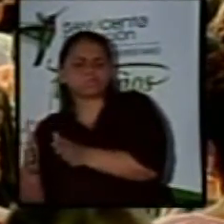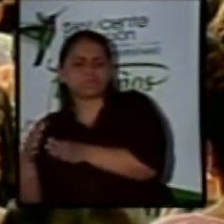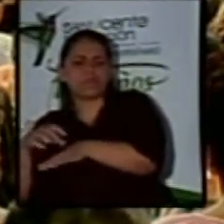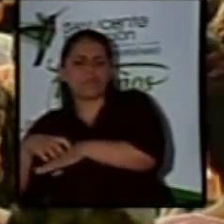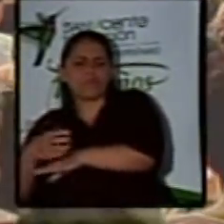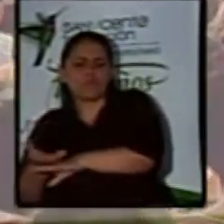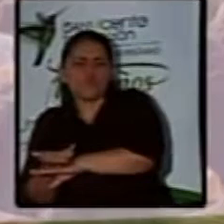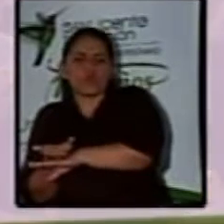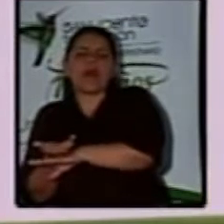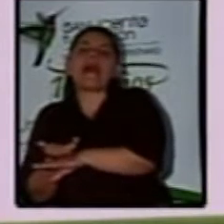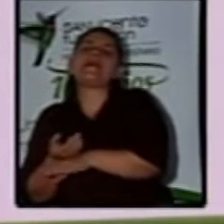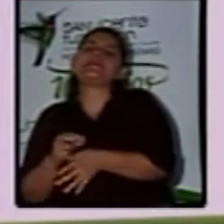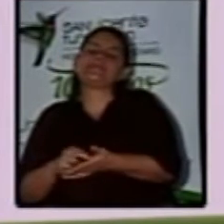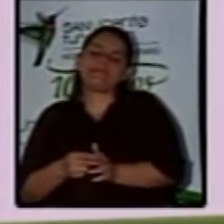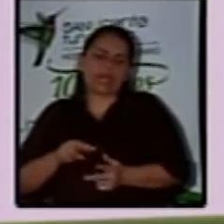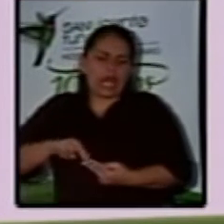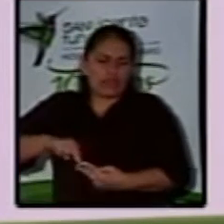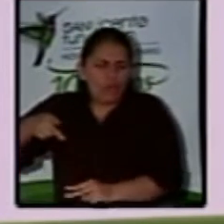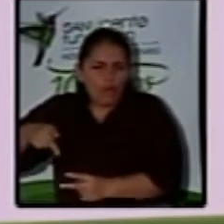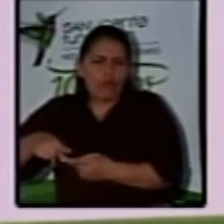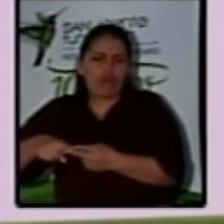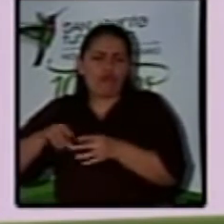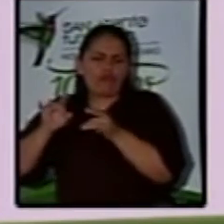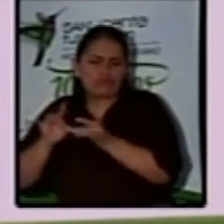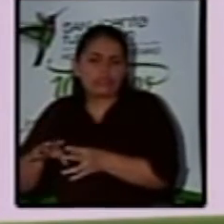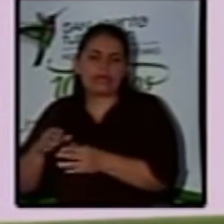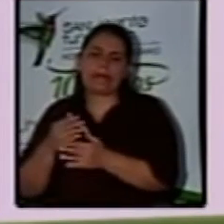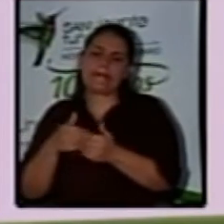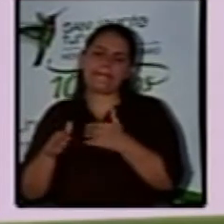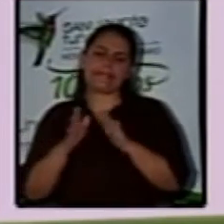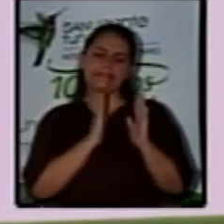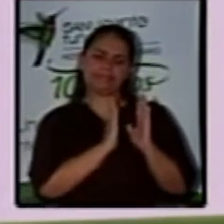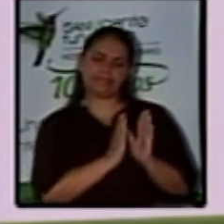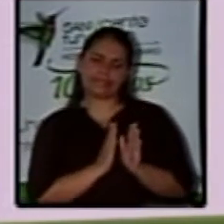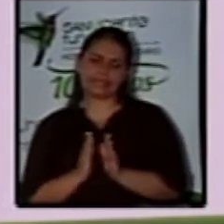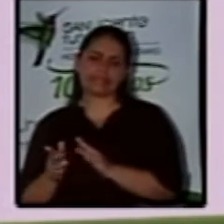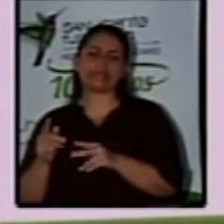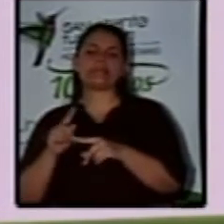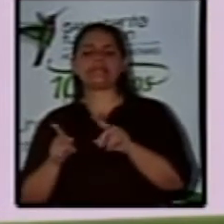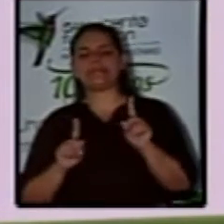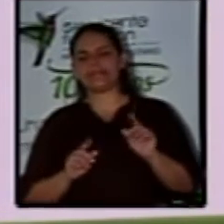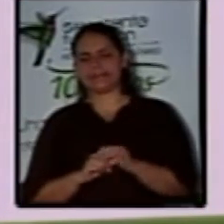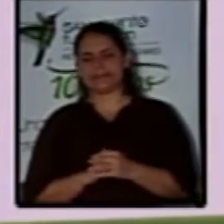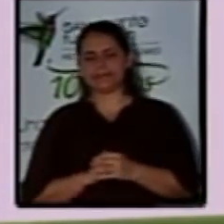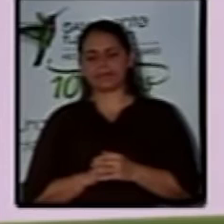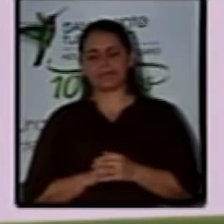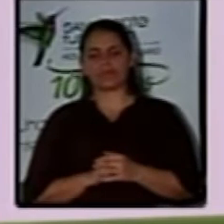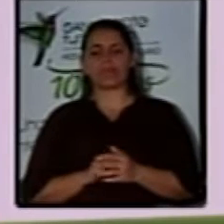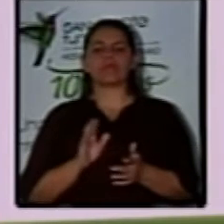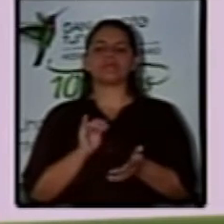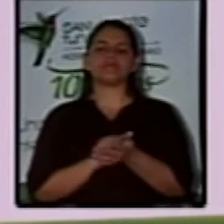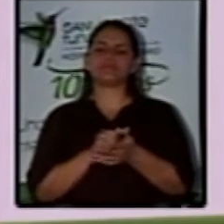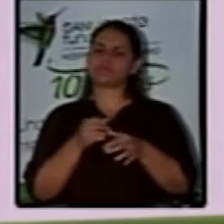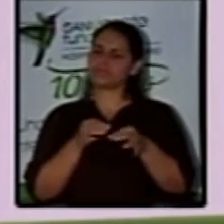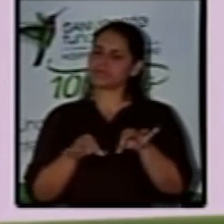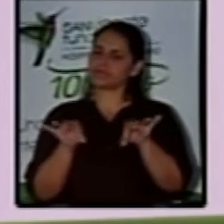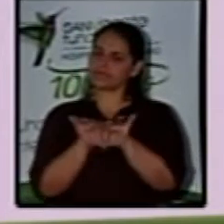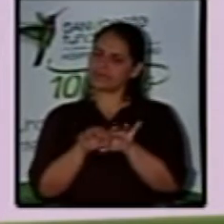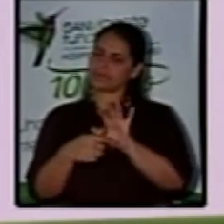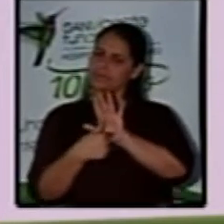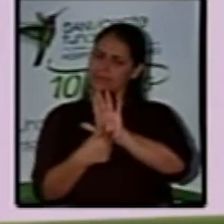todo el derecho a tener calambres, a tener dolores, a tener molestias y a estar limitado en su actividad, ¿cierto? Entonces lo